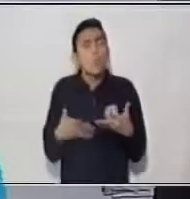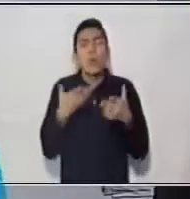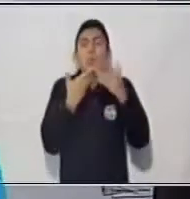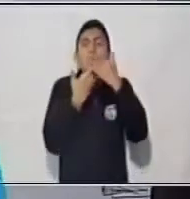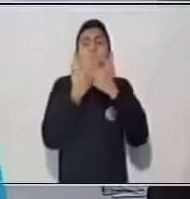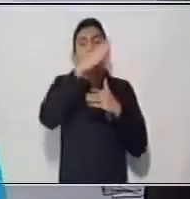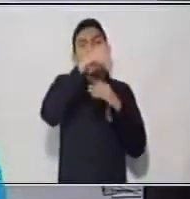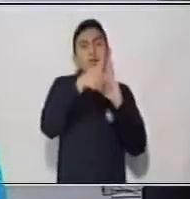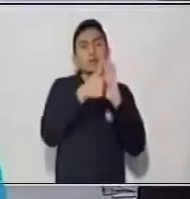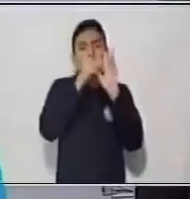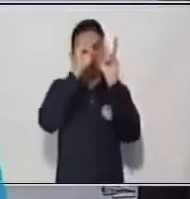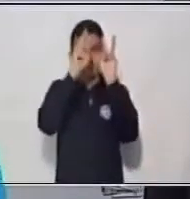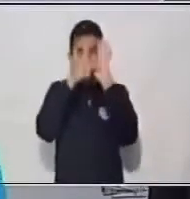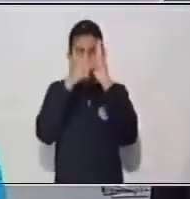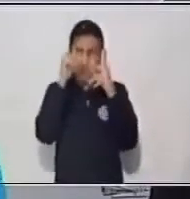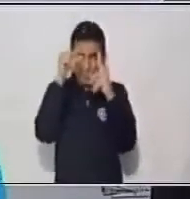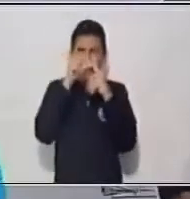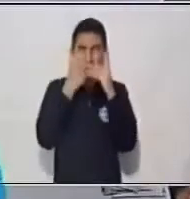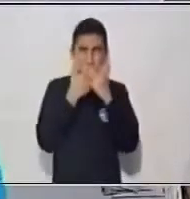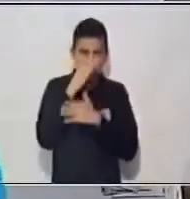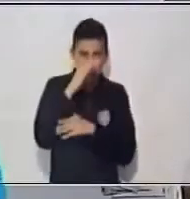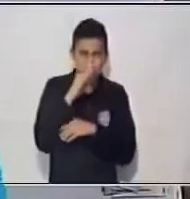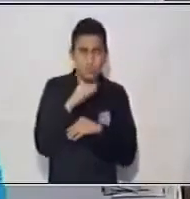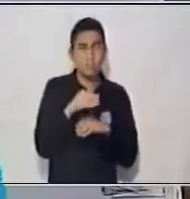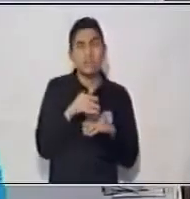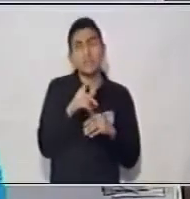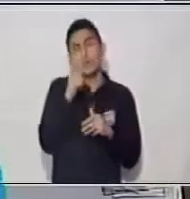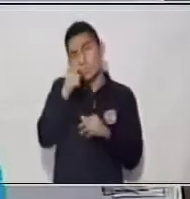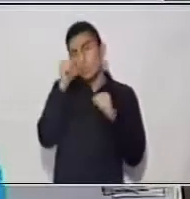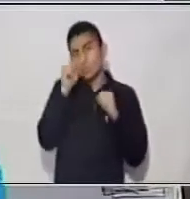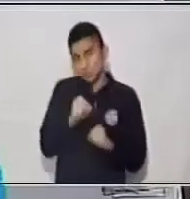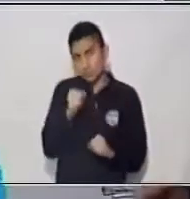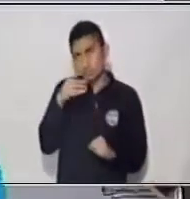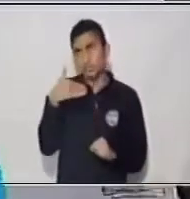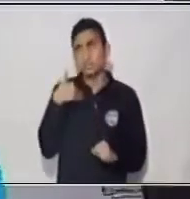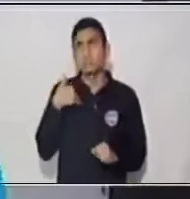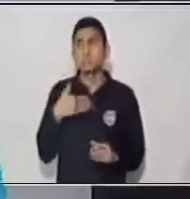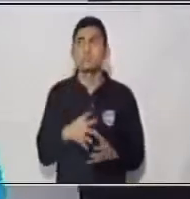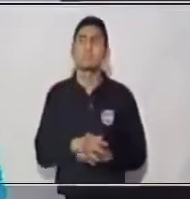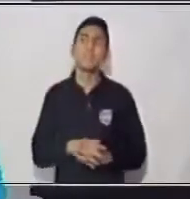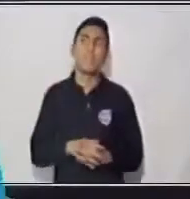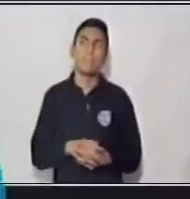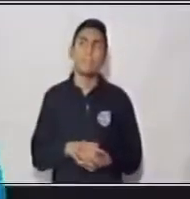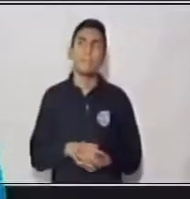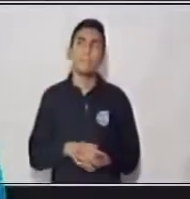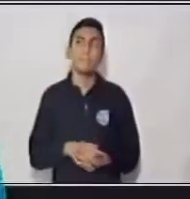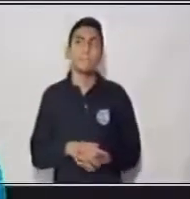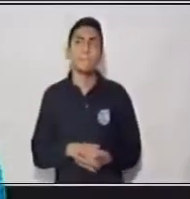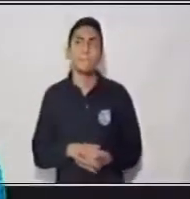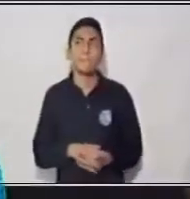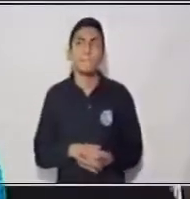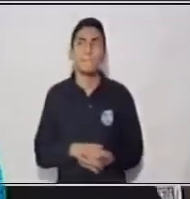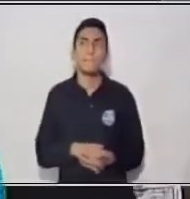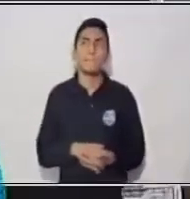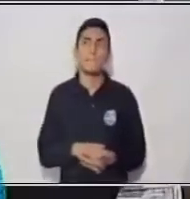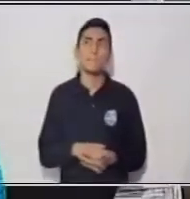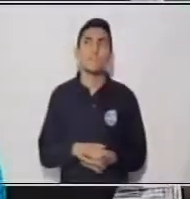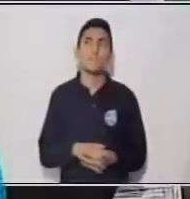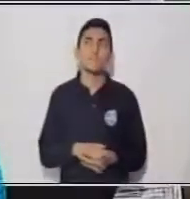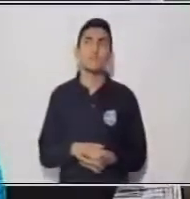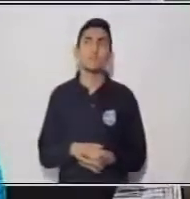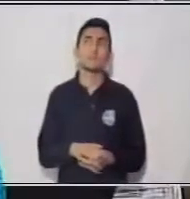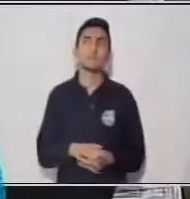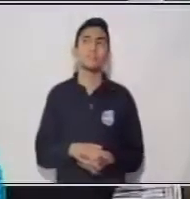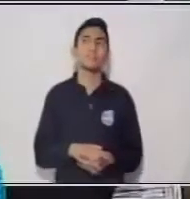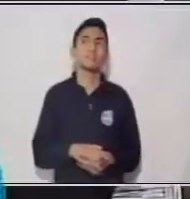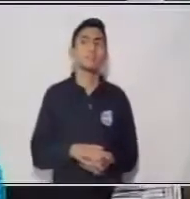nueva unidad que vamos a establecer. Y entonces, nosotros vamos a reconocer a